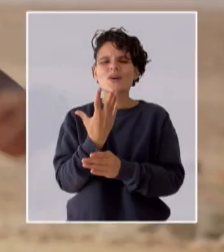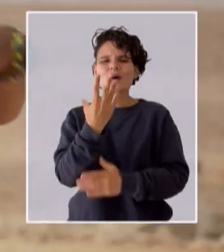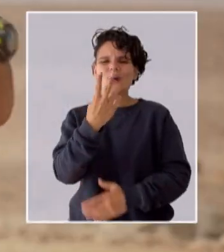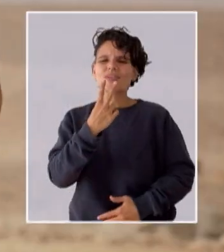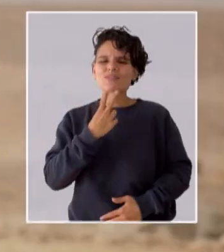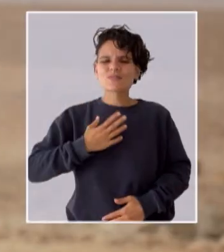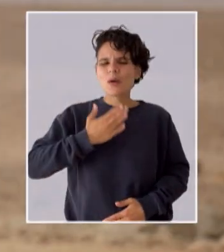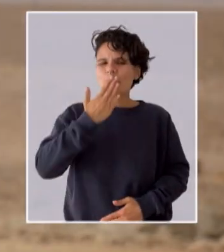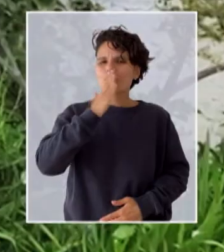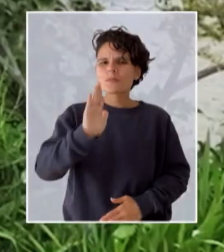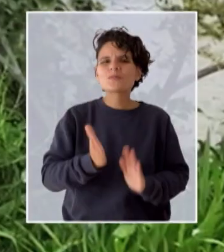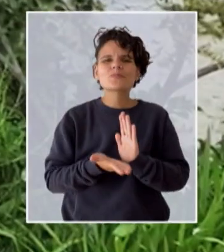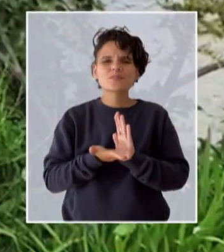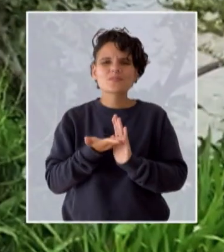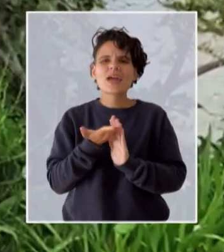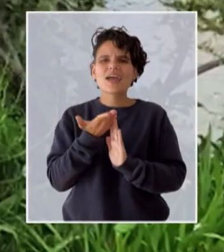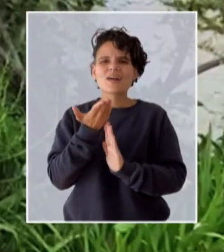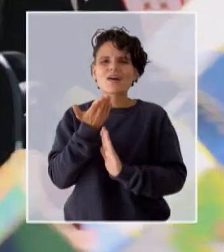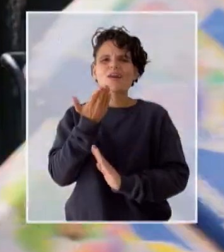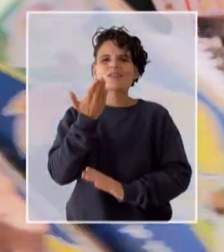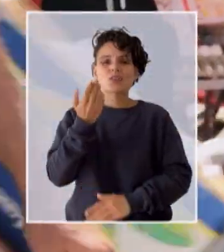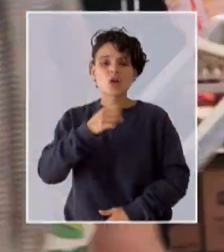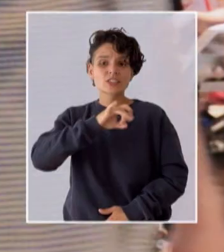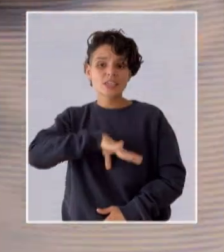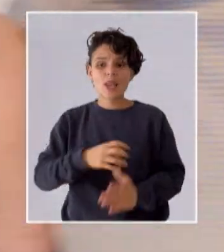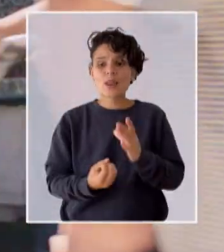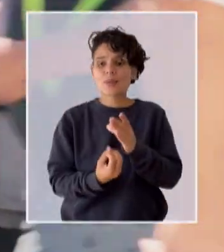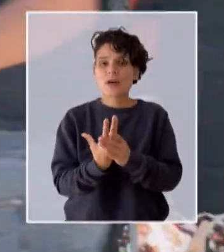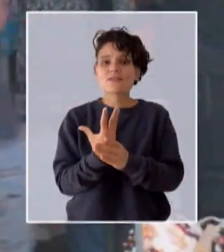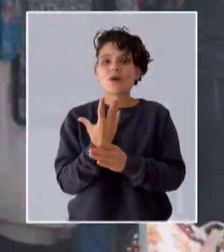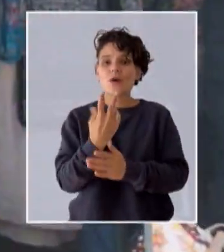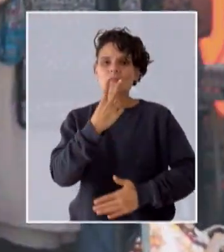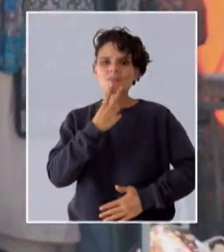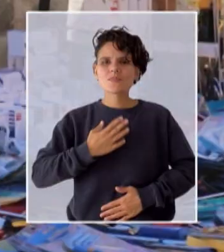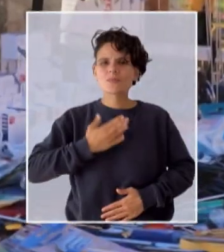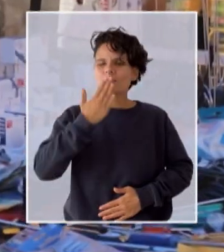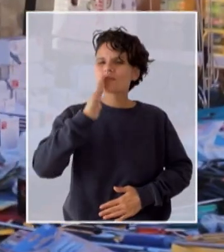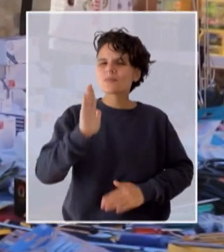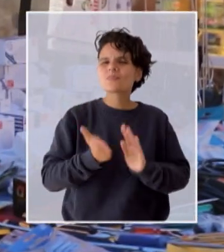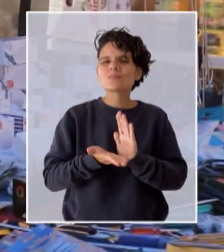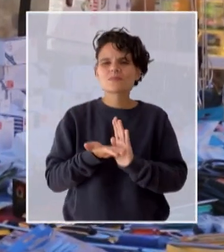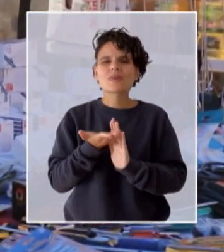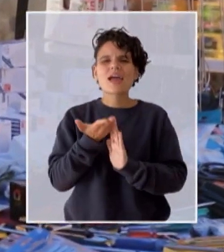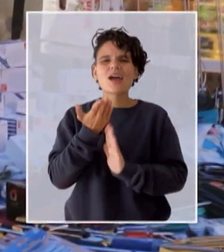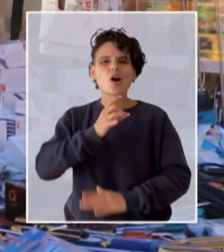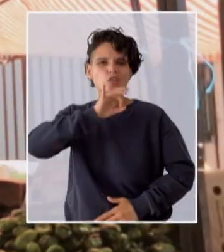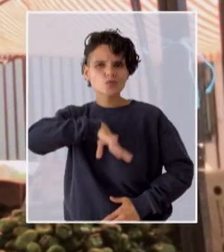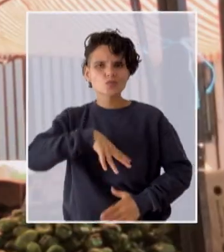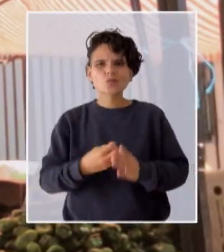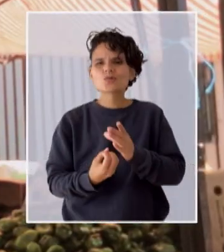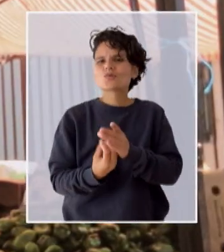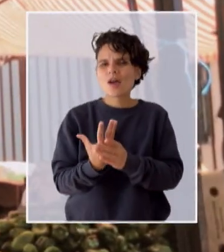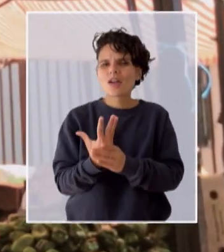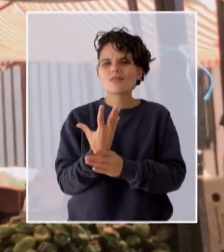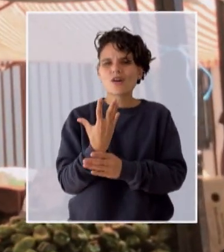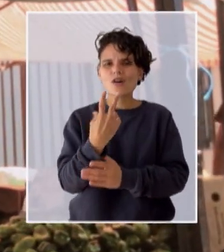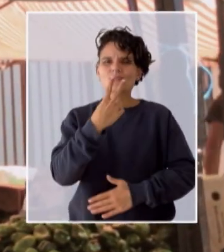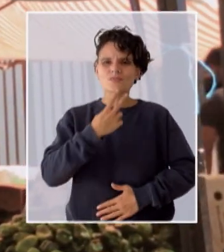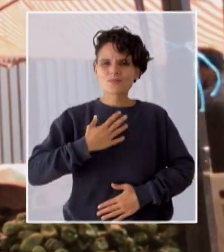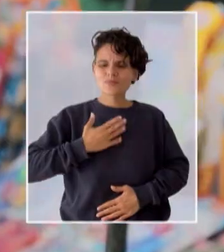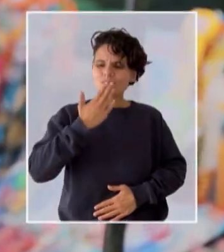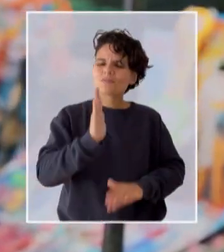Chile, para vivir mejor. Un nuevo Chile, para vivir mejor. Un nuevo